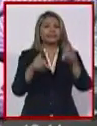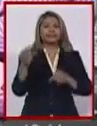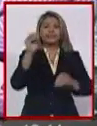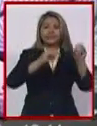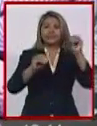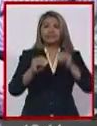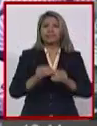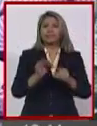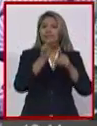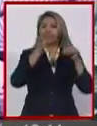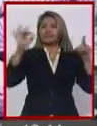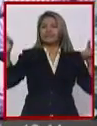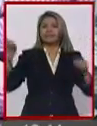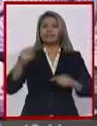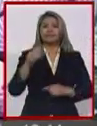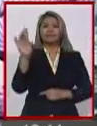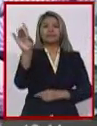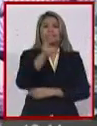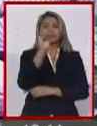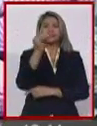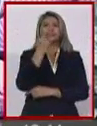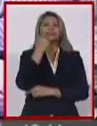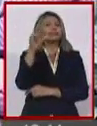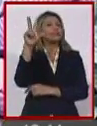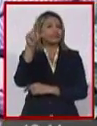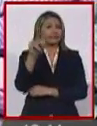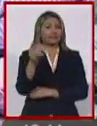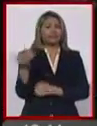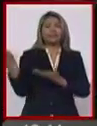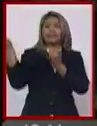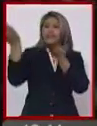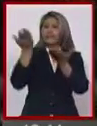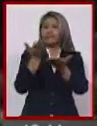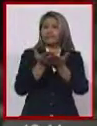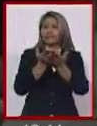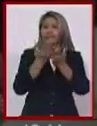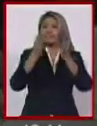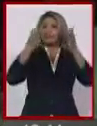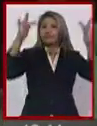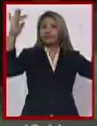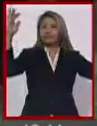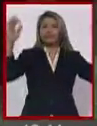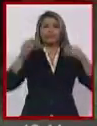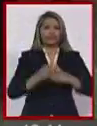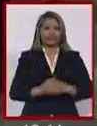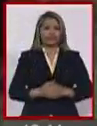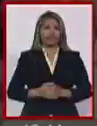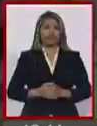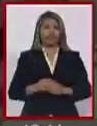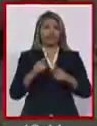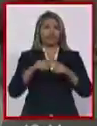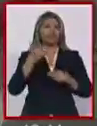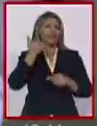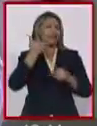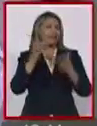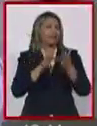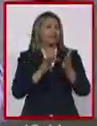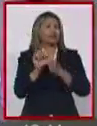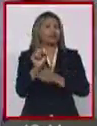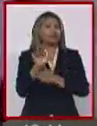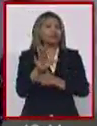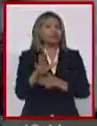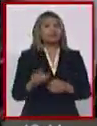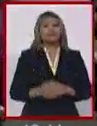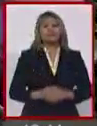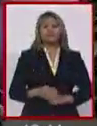va a formar la frase Bolivia dijo no. Invitamos a toda la población a que su luz sea vista, sea encendida con linternas, con celulares.